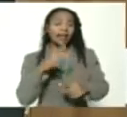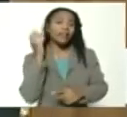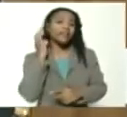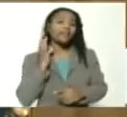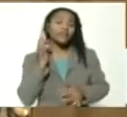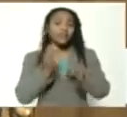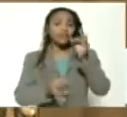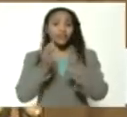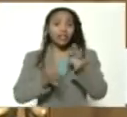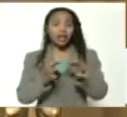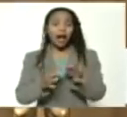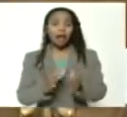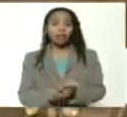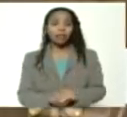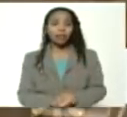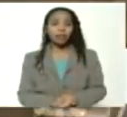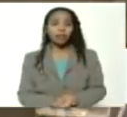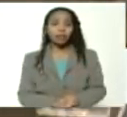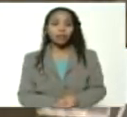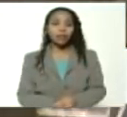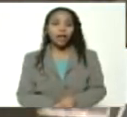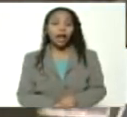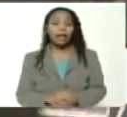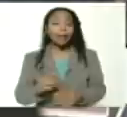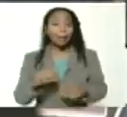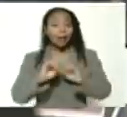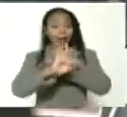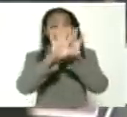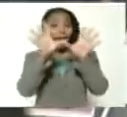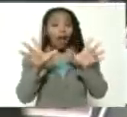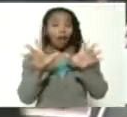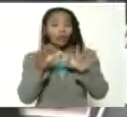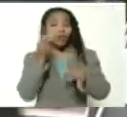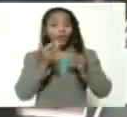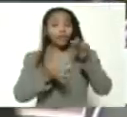justicia, hasta el más modesto de los fiscales